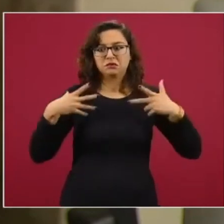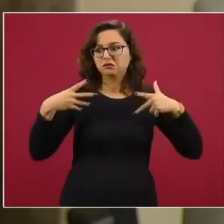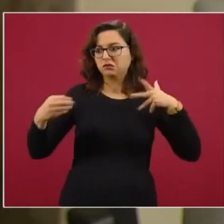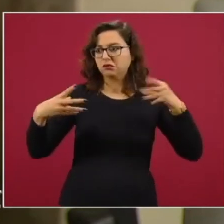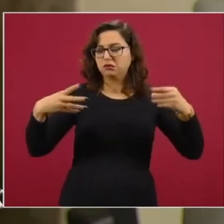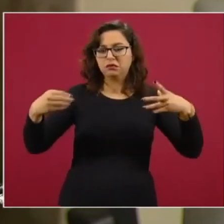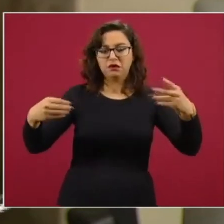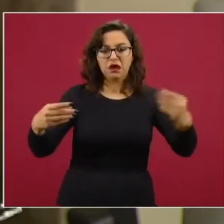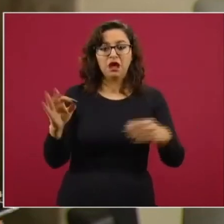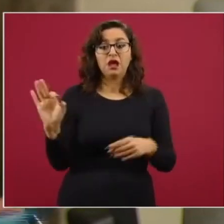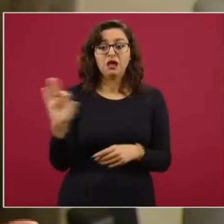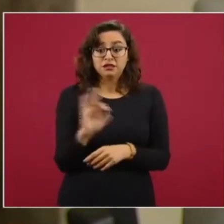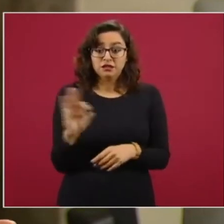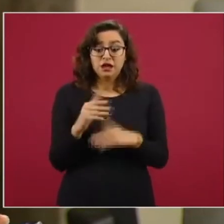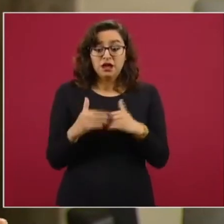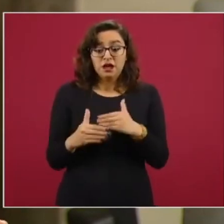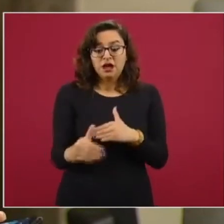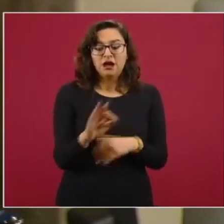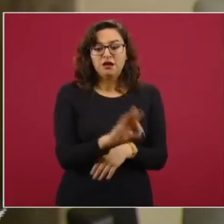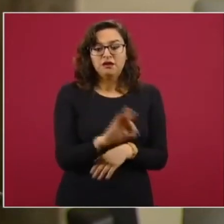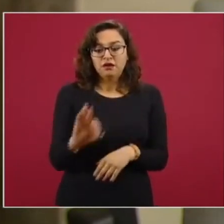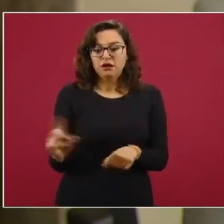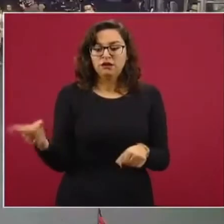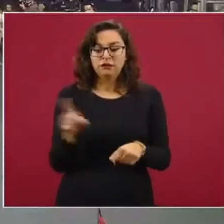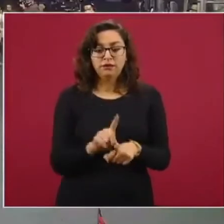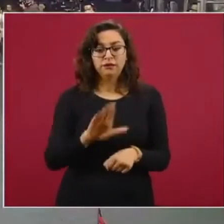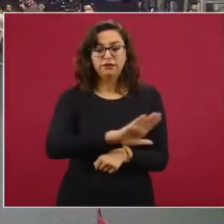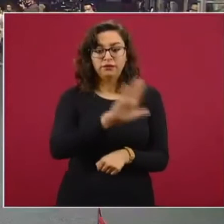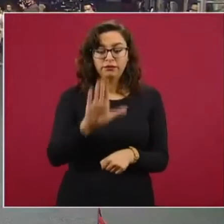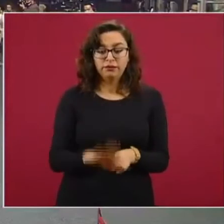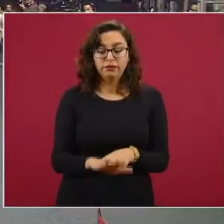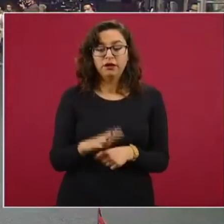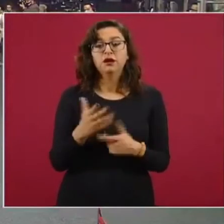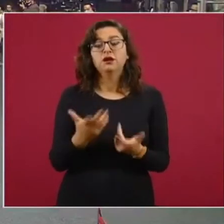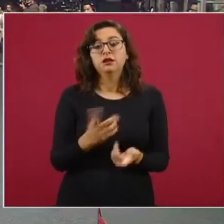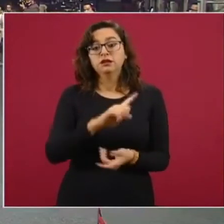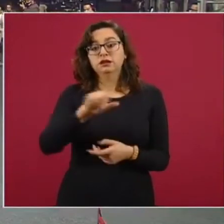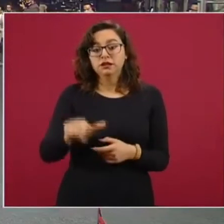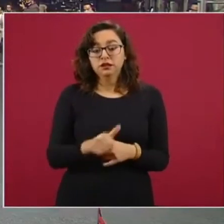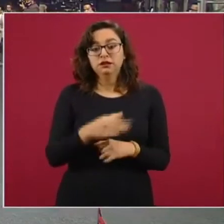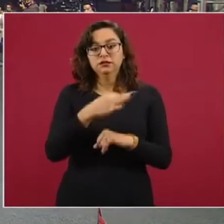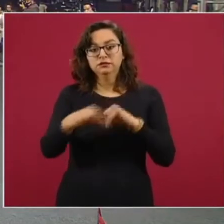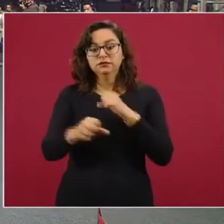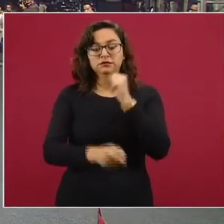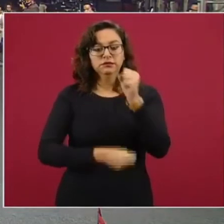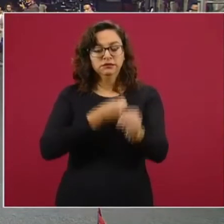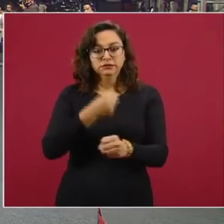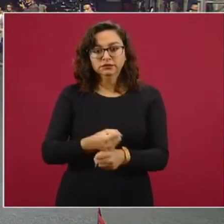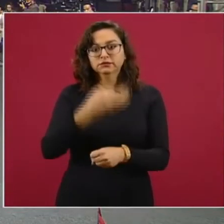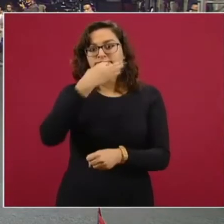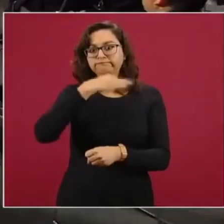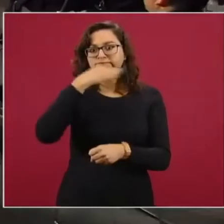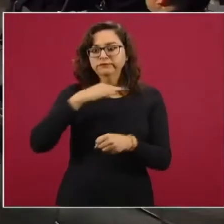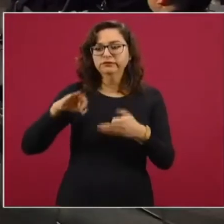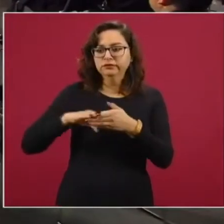un riesgo que ahora que vienen fechas como Día de Muertos, como hacia finales, fin de año, estas fiestas pudiera